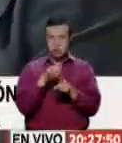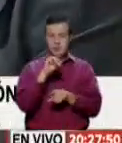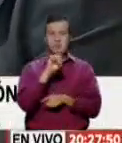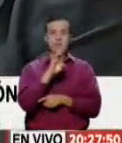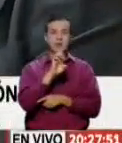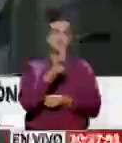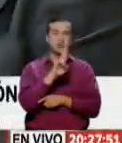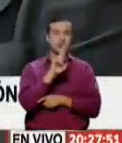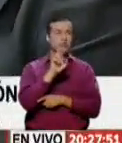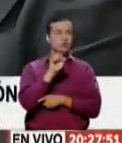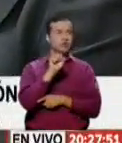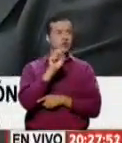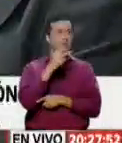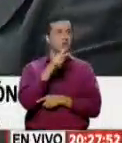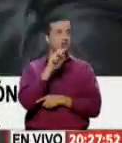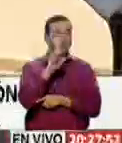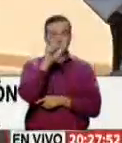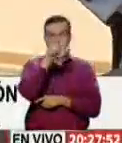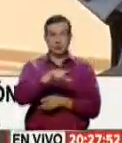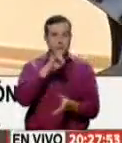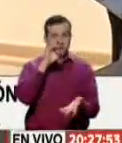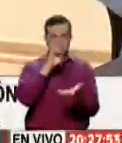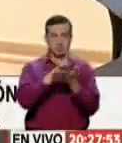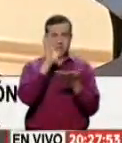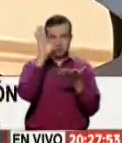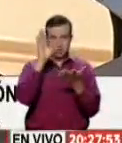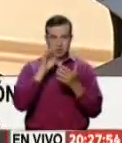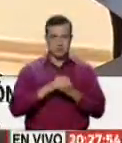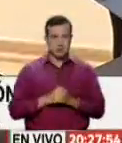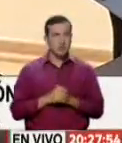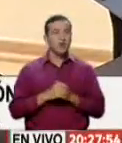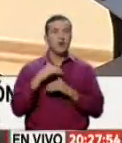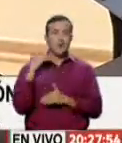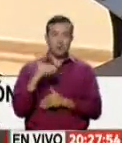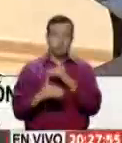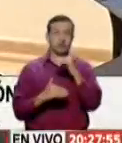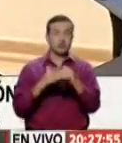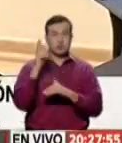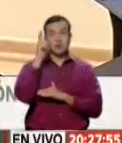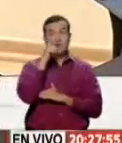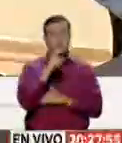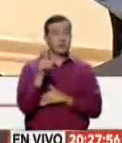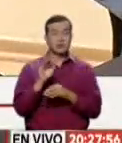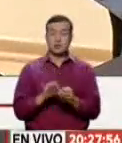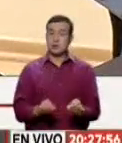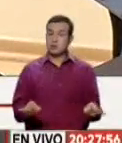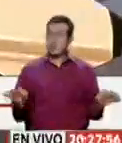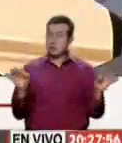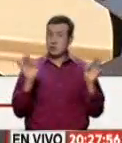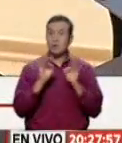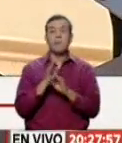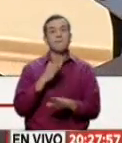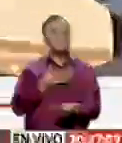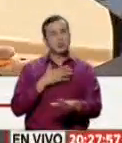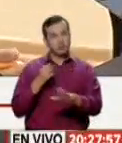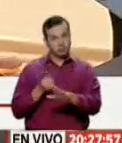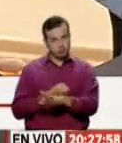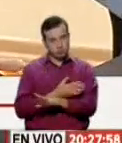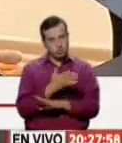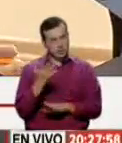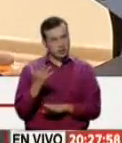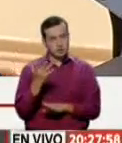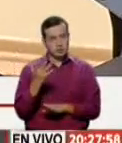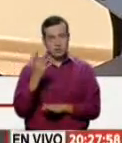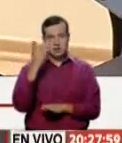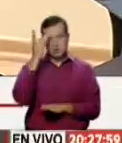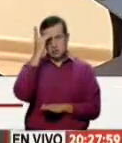Sánchez quedó desvinculado de este proceso. Dada la relevancia del proceso de la Fiscalía General del Estado, mi sugerencia sería dejar